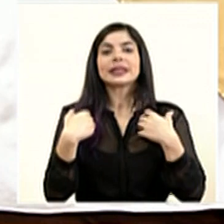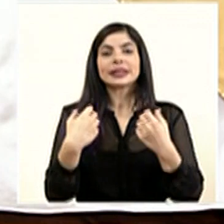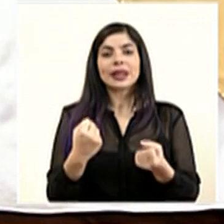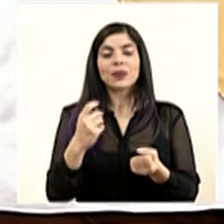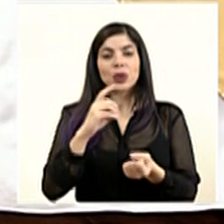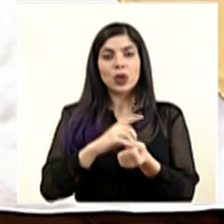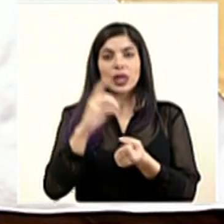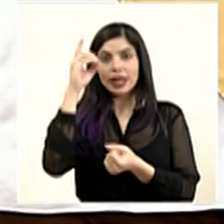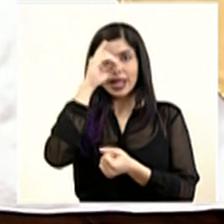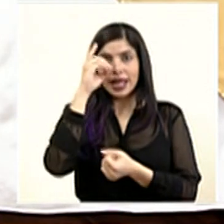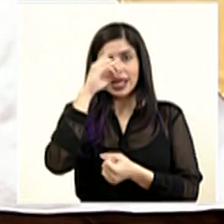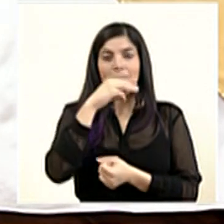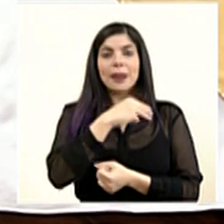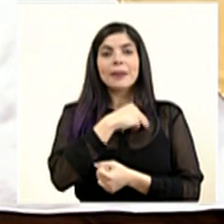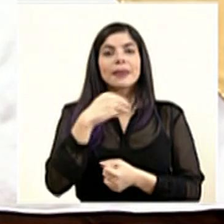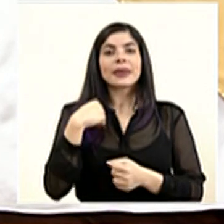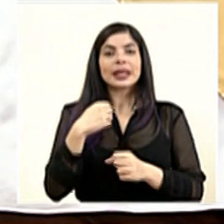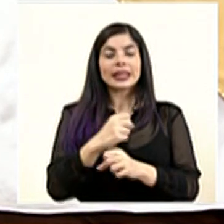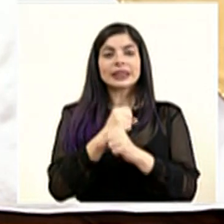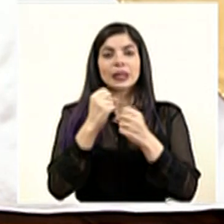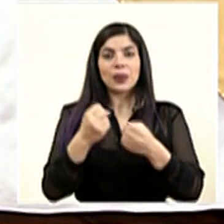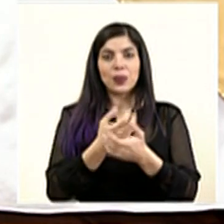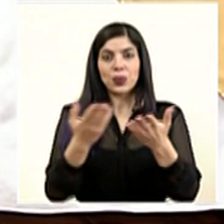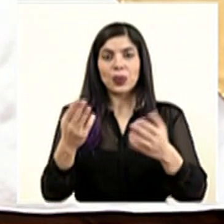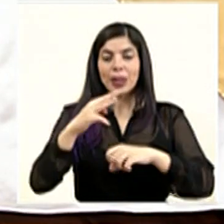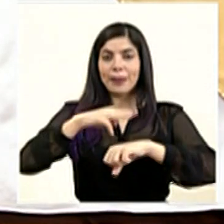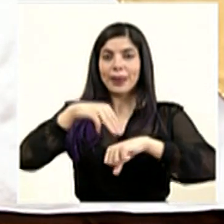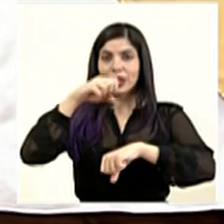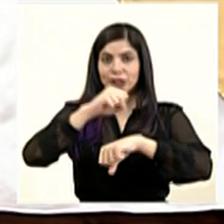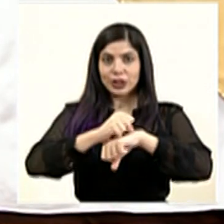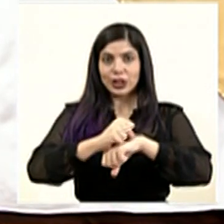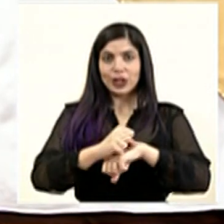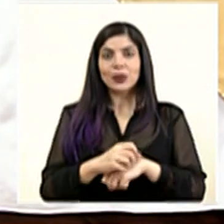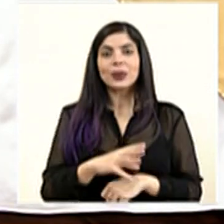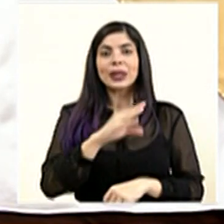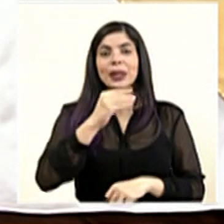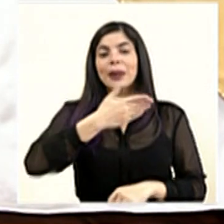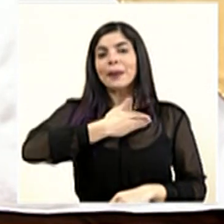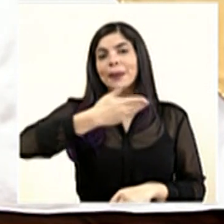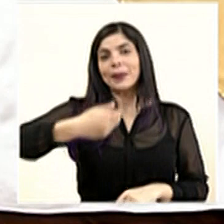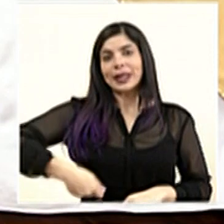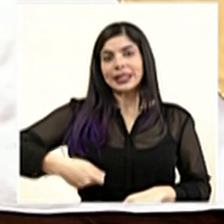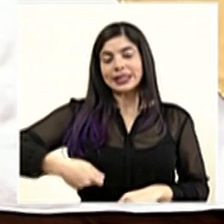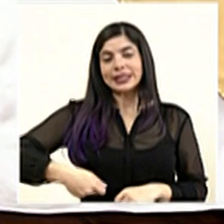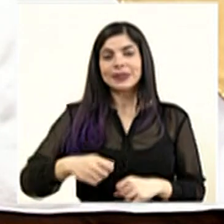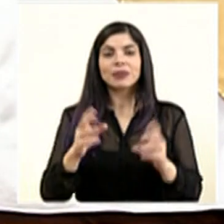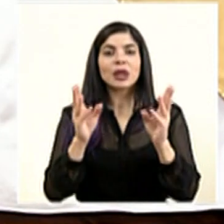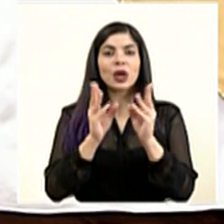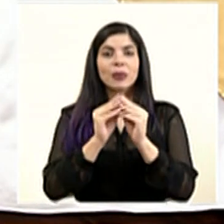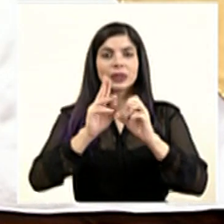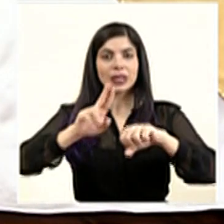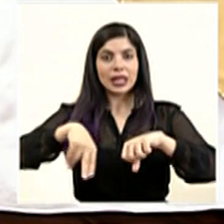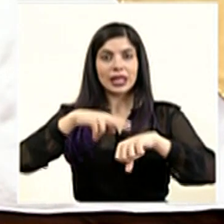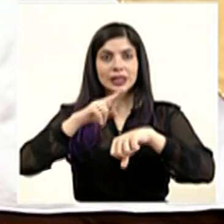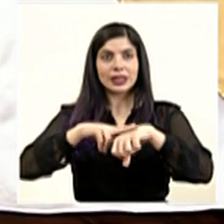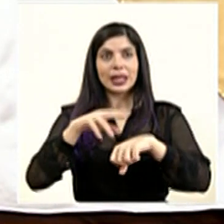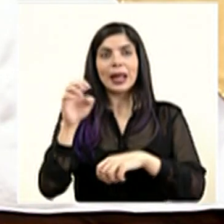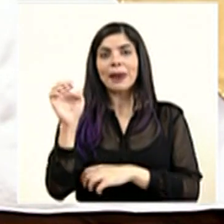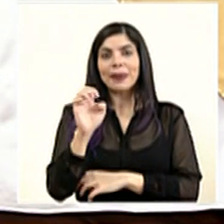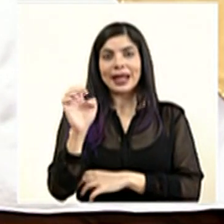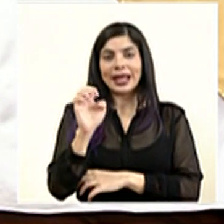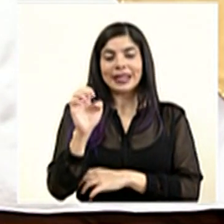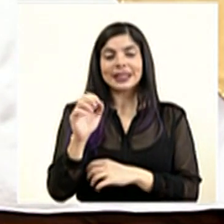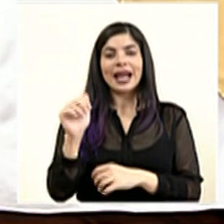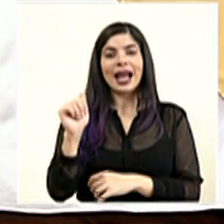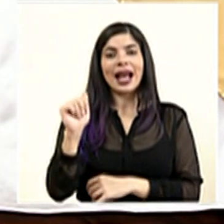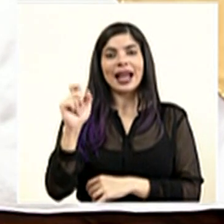doctor Daniel Salas, el ministro de Seguridad Pública, Michael Soto, y el presidente ejecutivo de la Comisión Nacional de Emergencias,